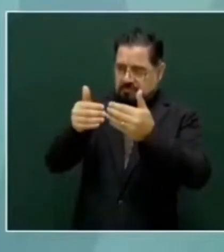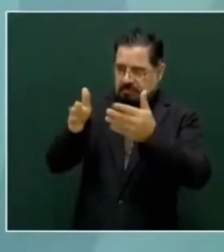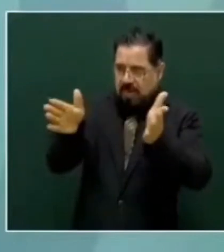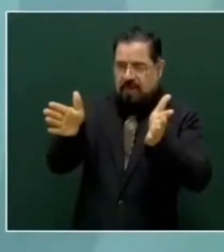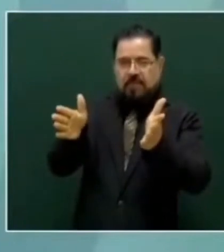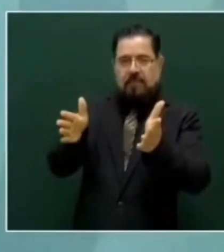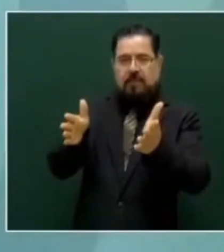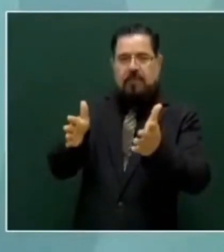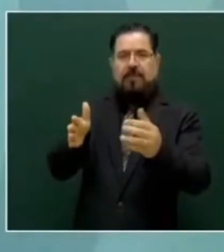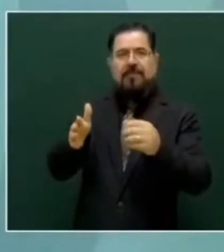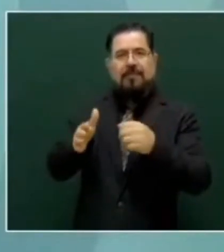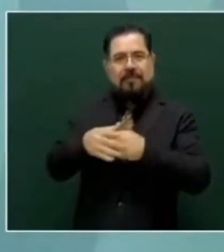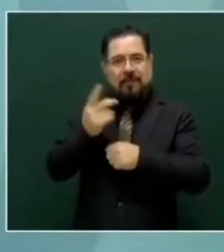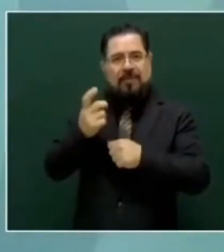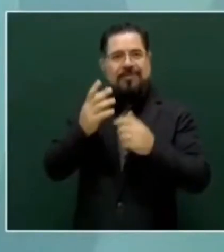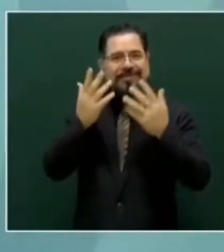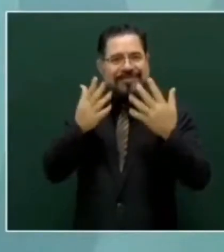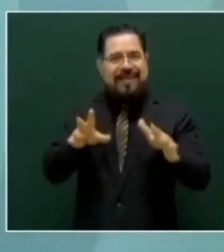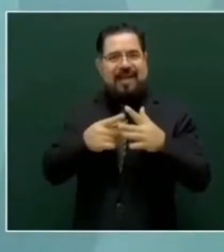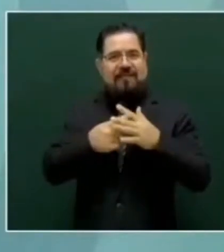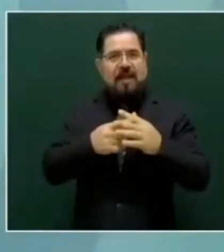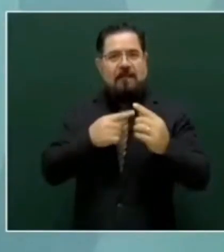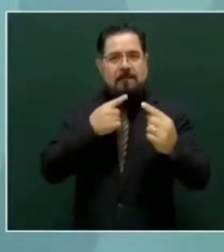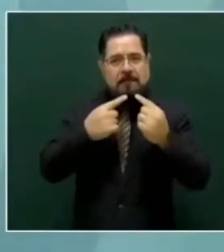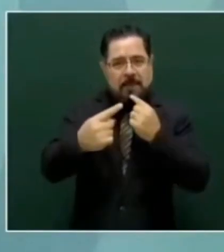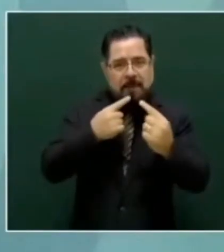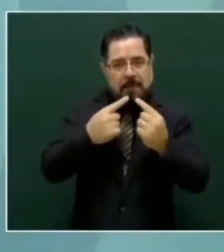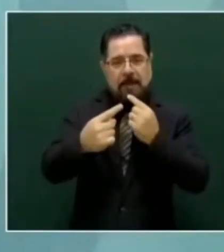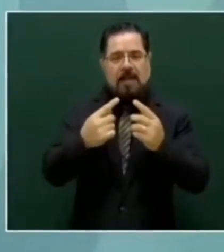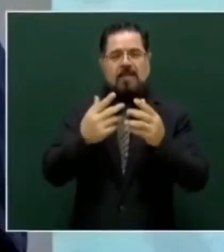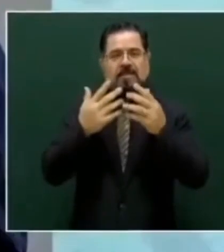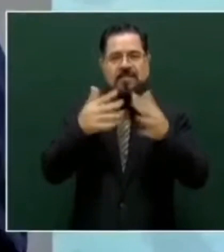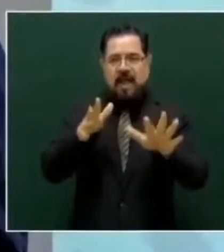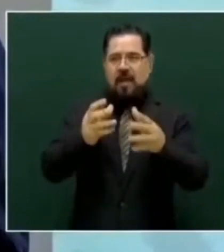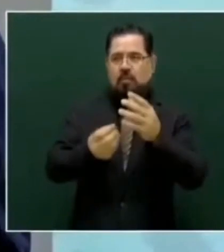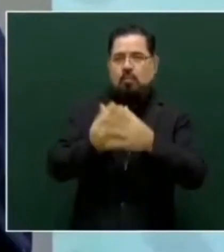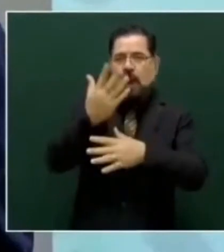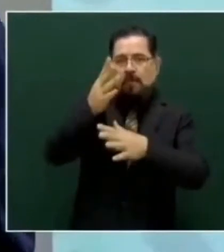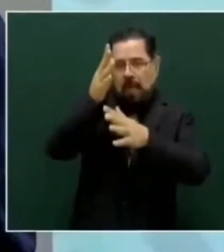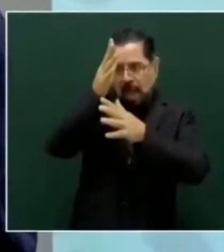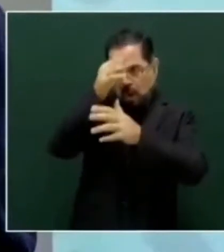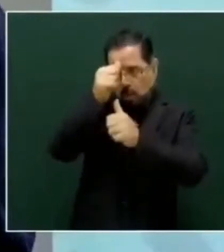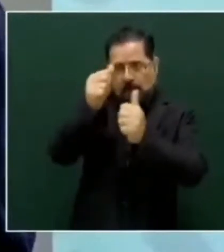pláticas, acuerdos con Venezuela,